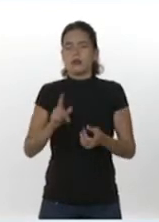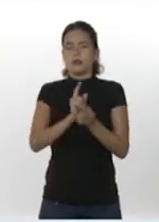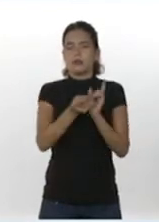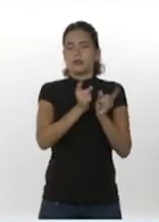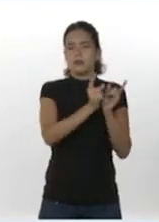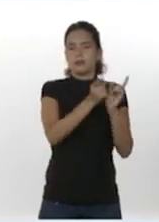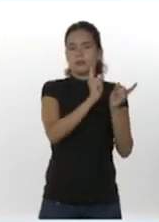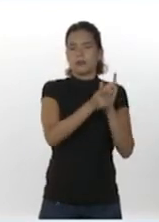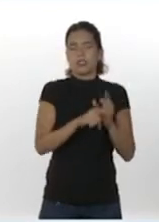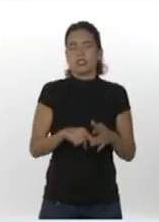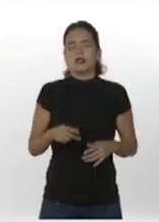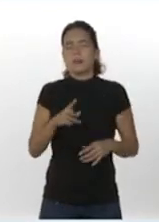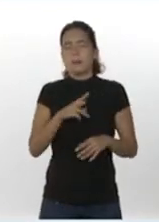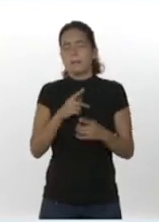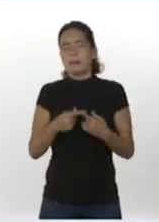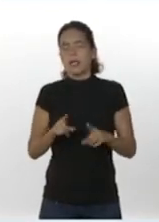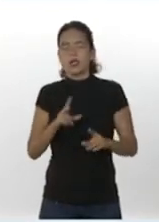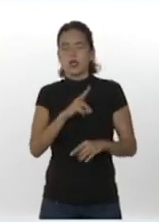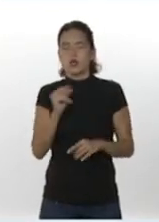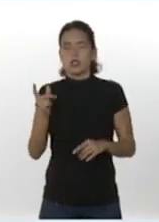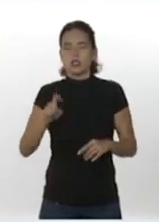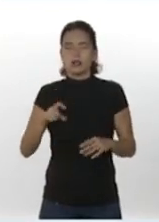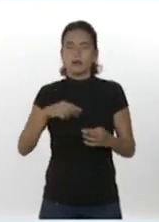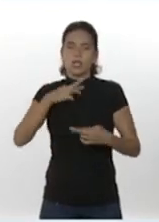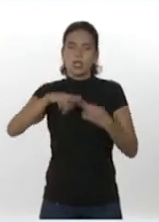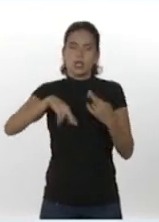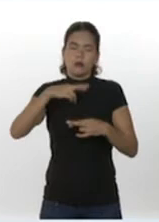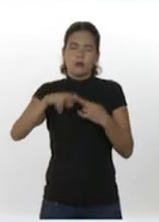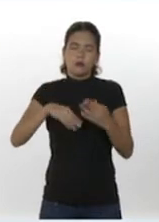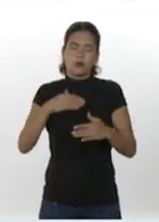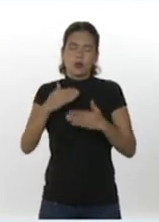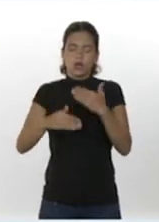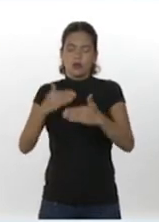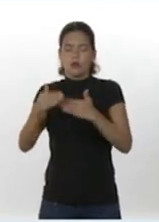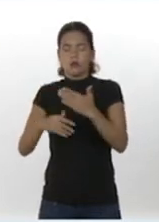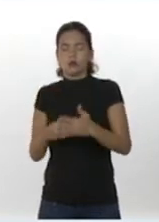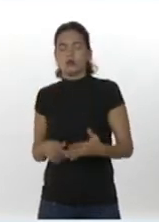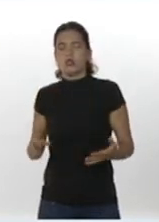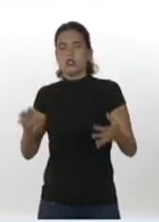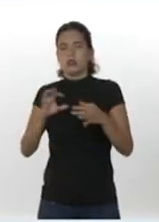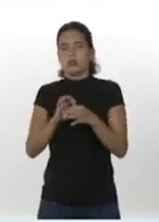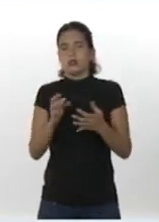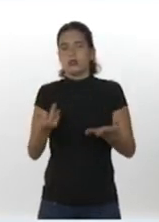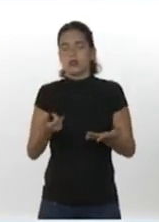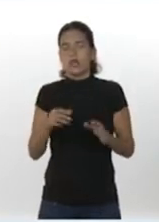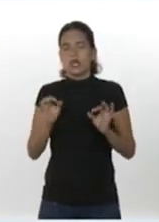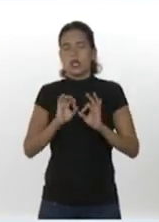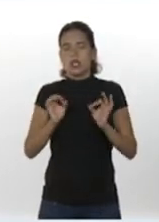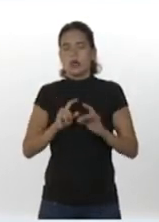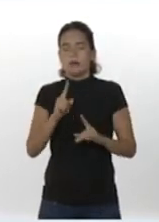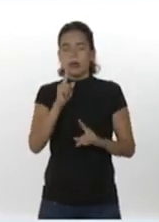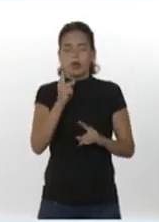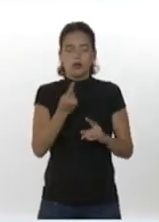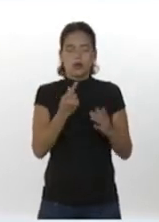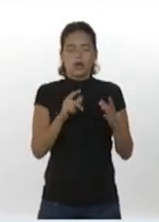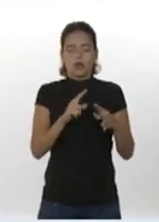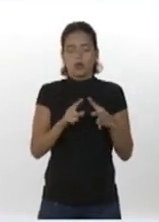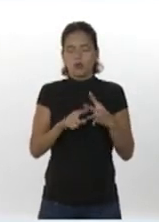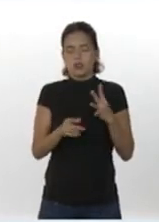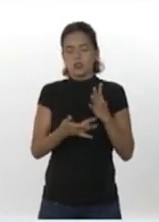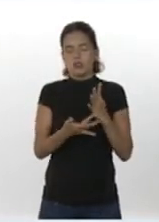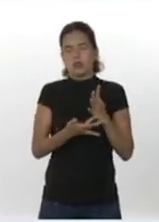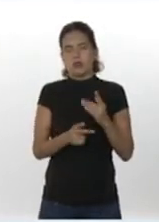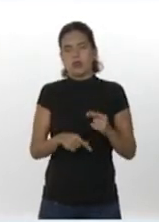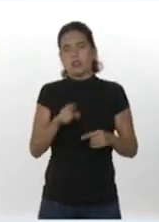no precisamente la revolución o la evolución está ligada a solamente un aparato tecnológico. El